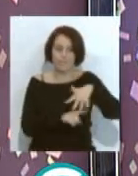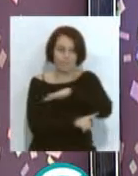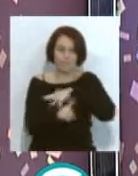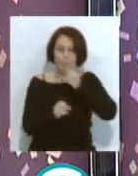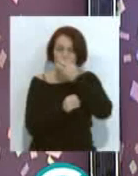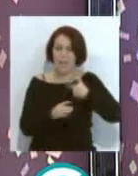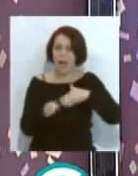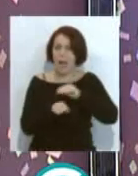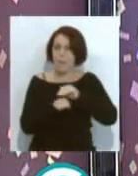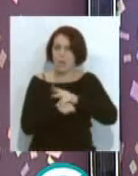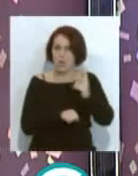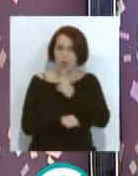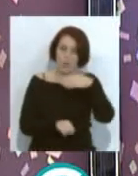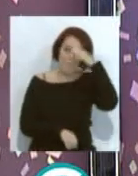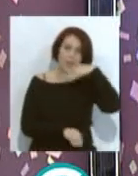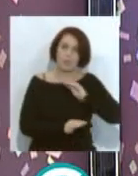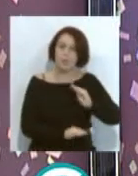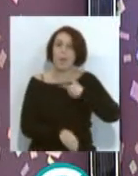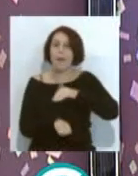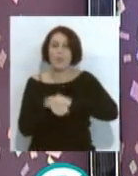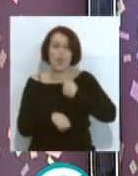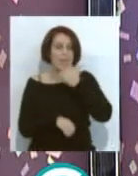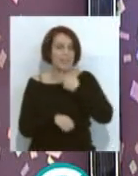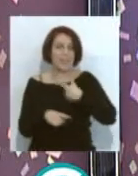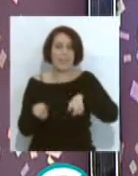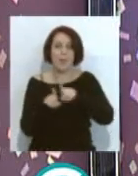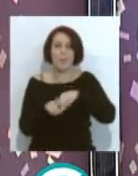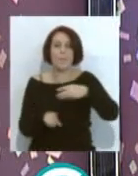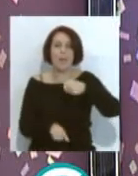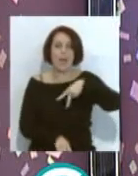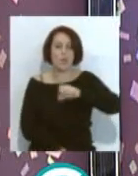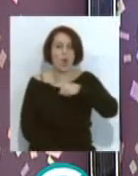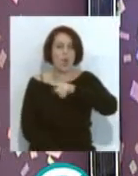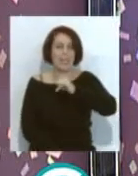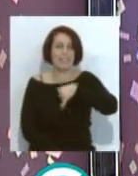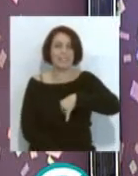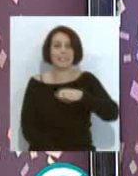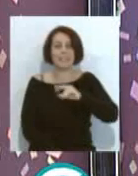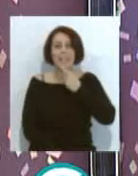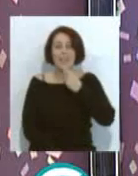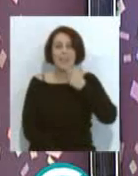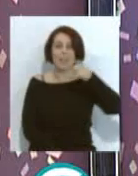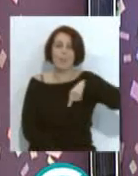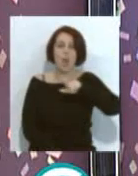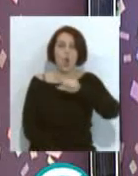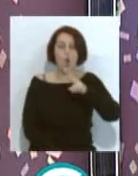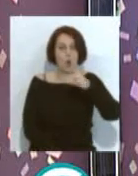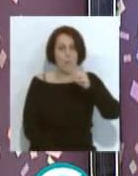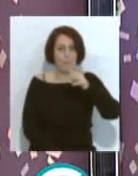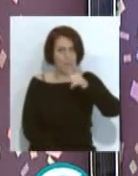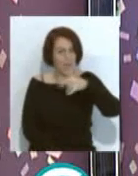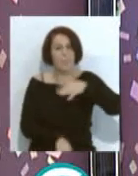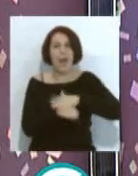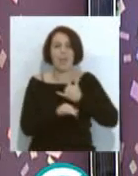dos amigos, en este caso de su padre y un amigo que es casi un hermano, de Manolín Santander y de Manolo Lupi, para cantar, para disfrutar, hacernos